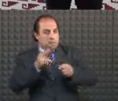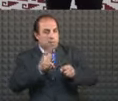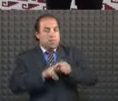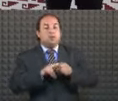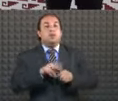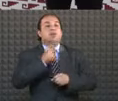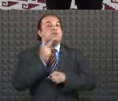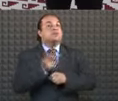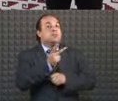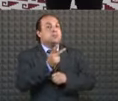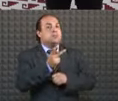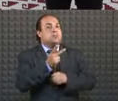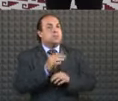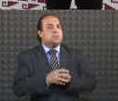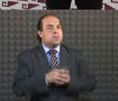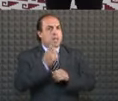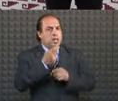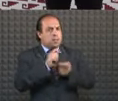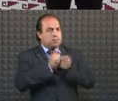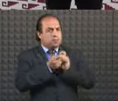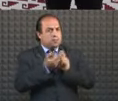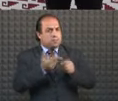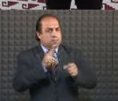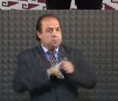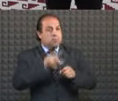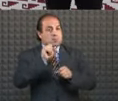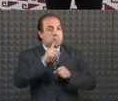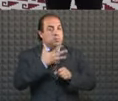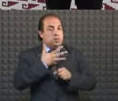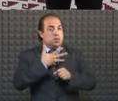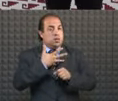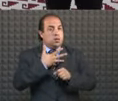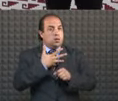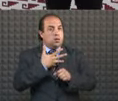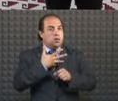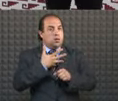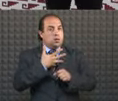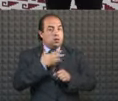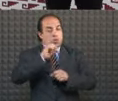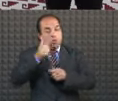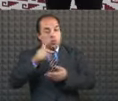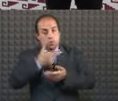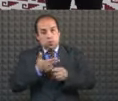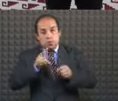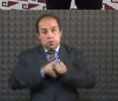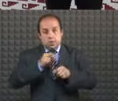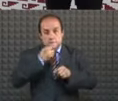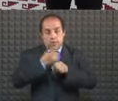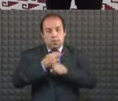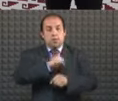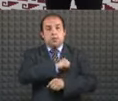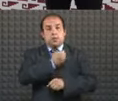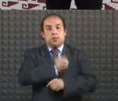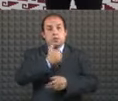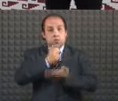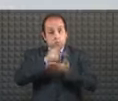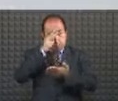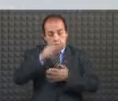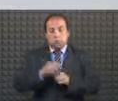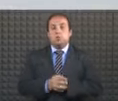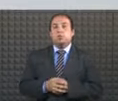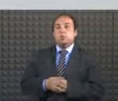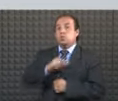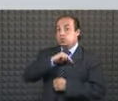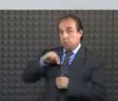preguntarles, ¿esta reconversión hospitalaria también alcanza ya algunos otros hospitales de la Secretaría de Salud de la Ciudad de México? Sí, de